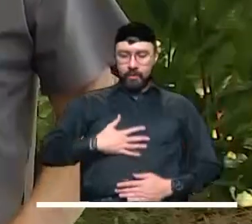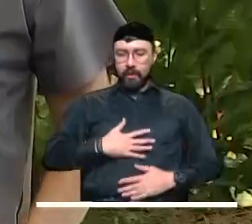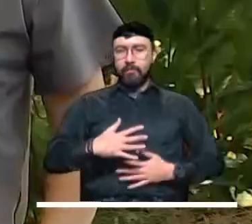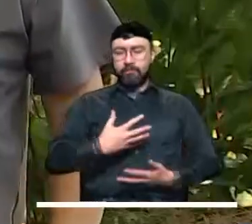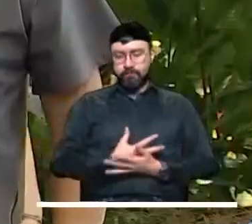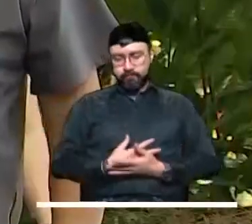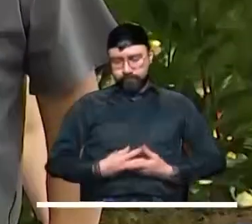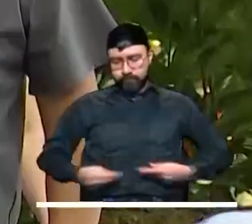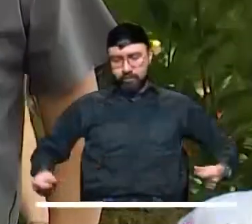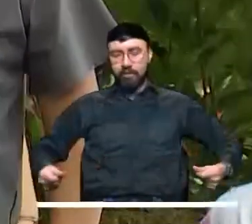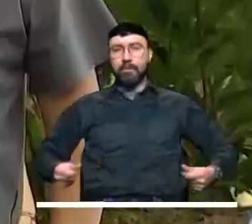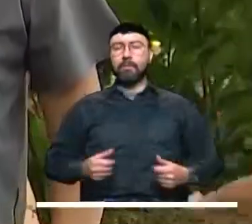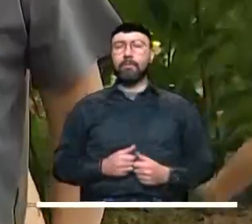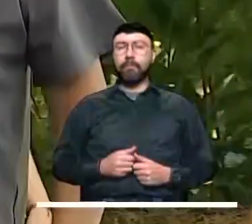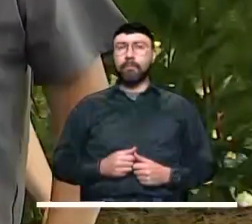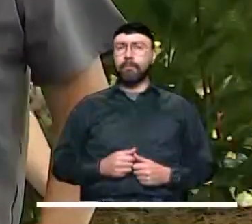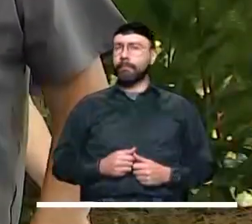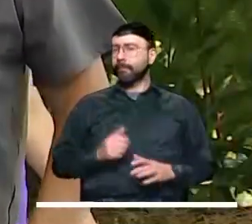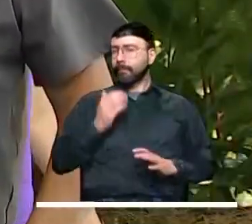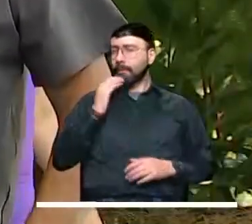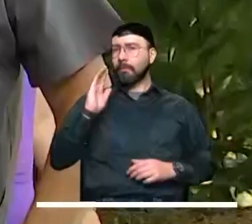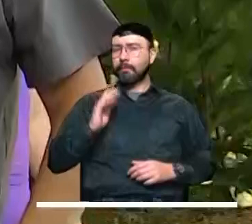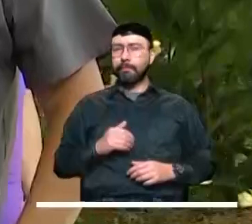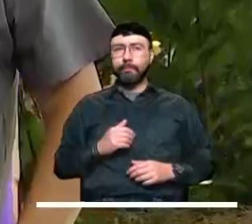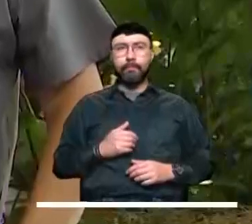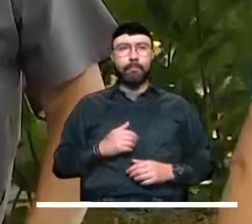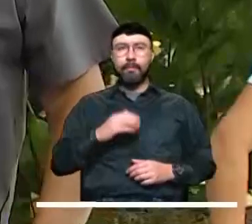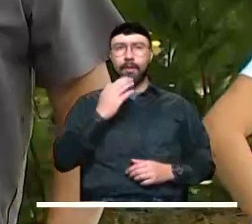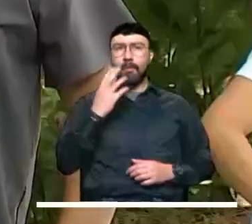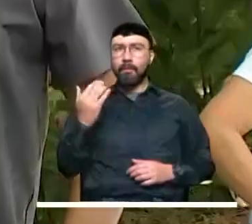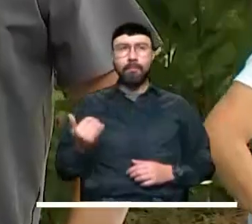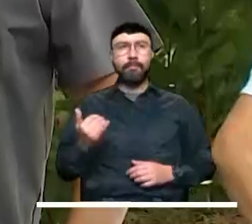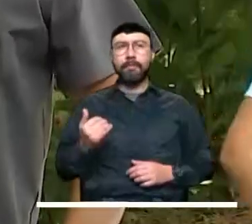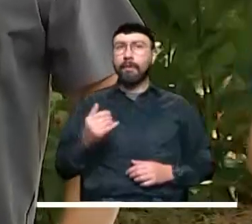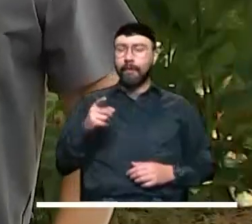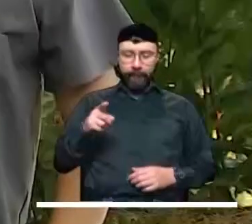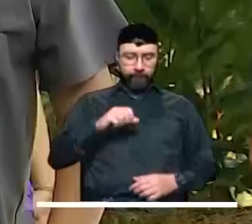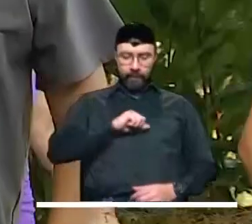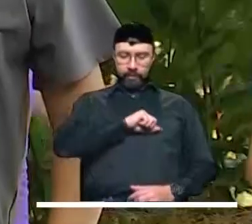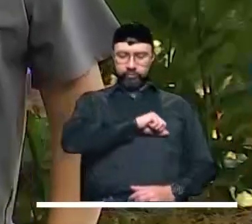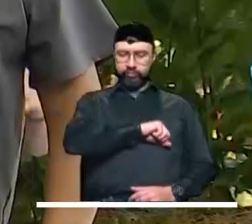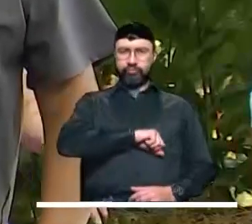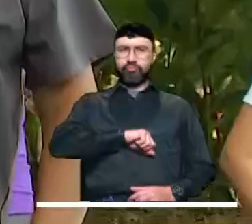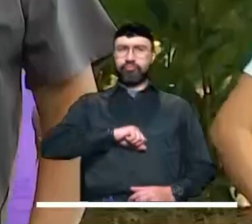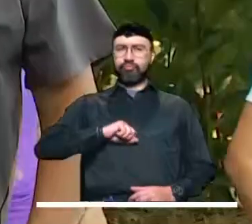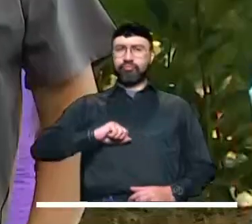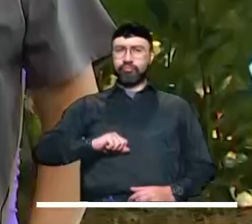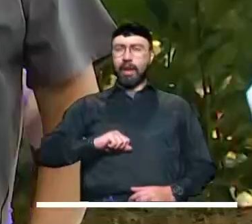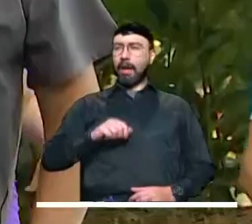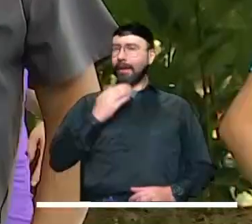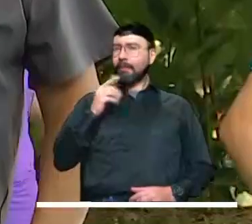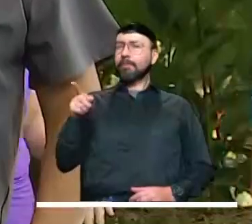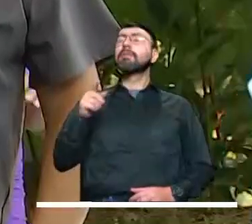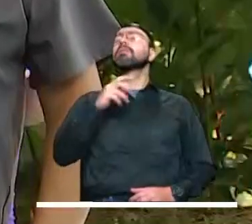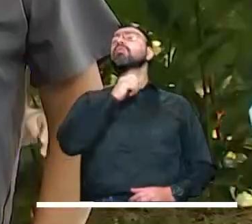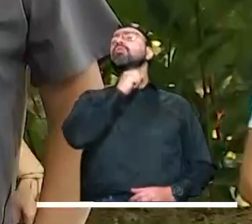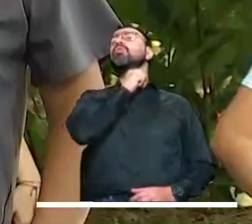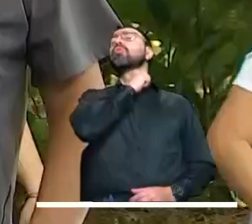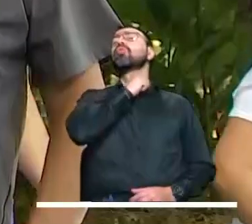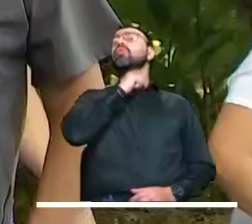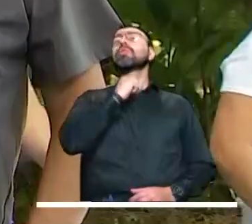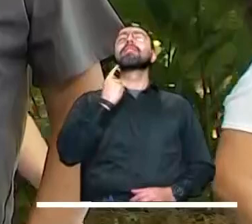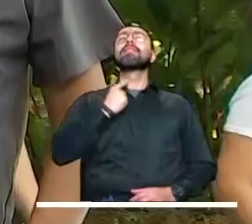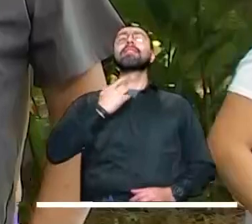decir, entonces él me va a hacer, vamos a suponer que esto es un transductor, entonces él está mirándome tiroides, me está